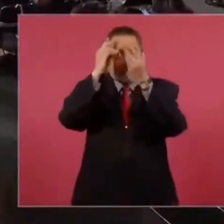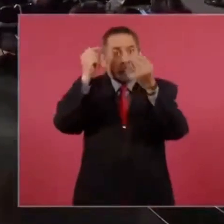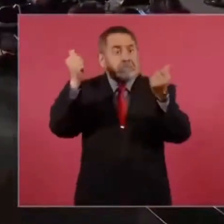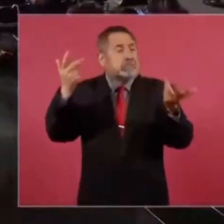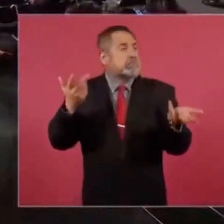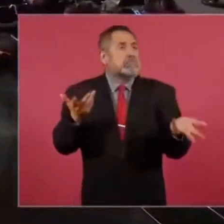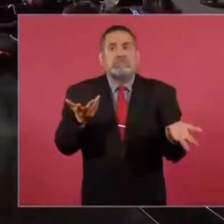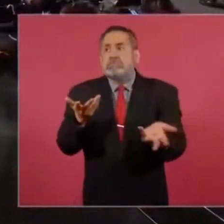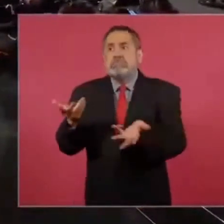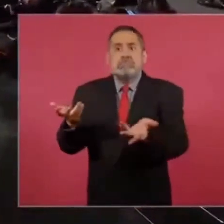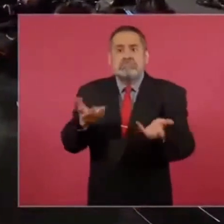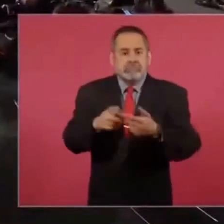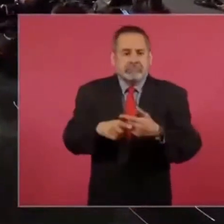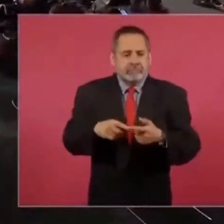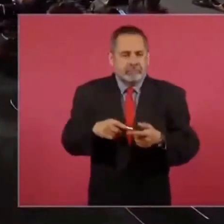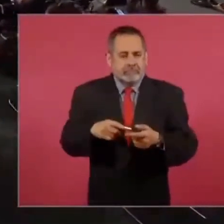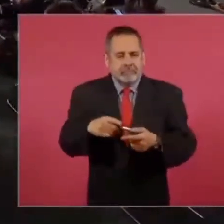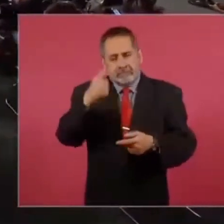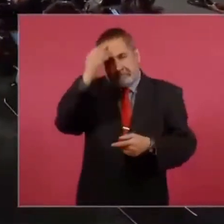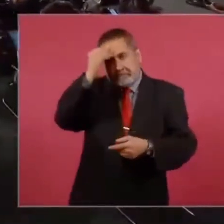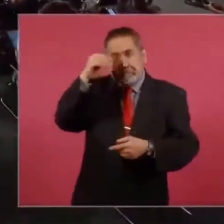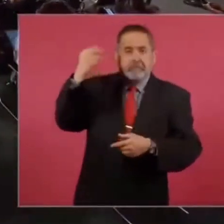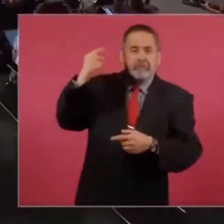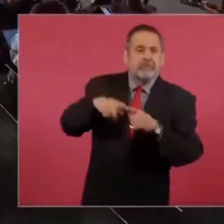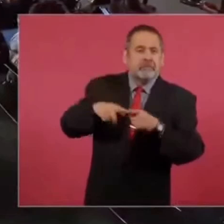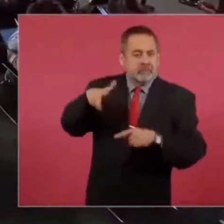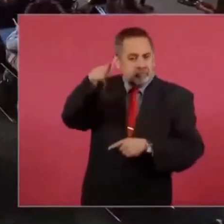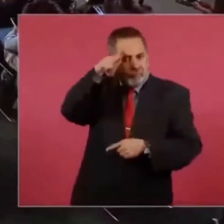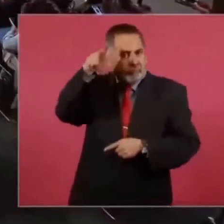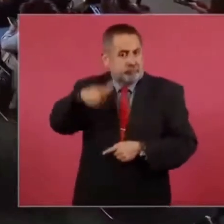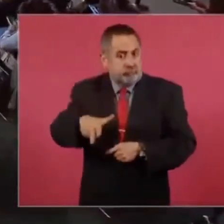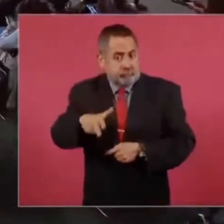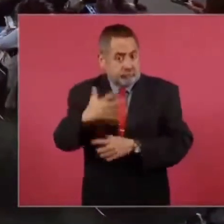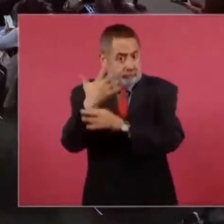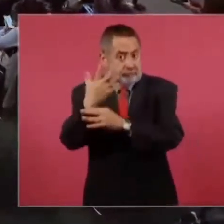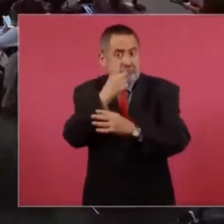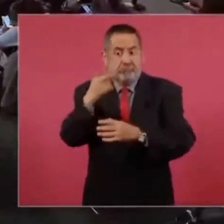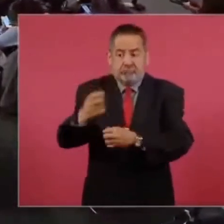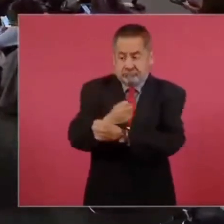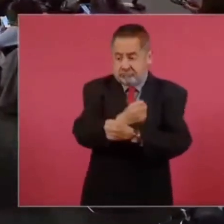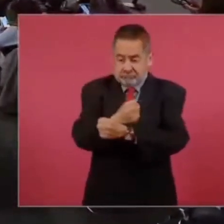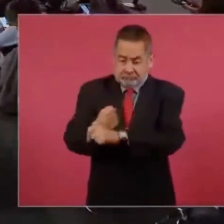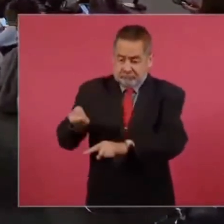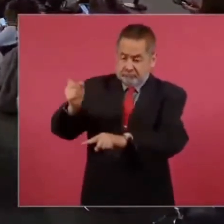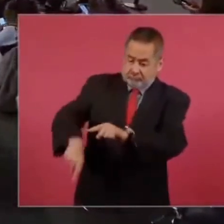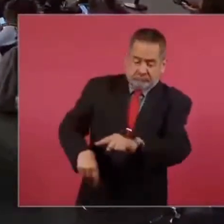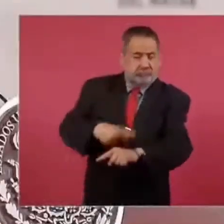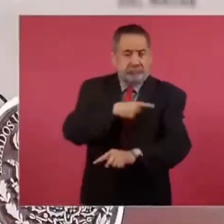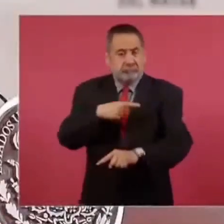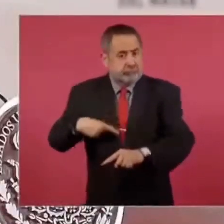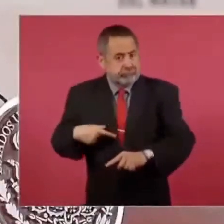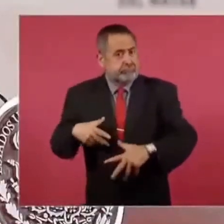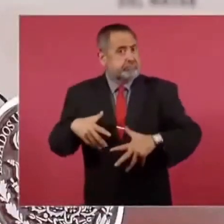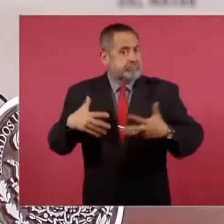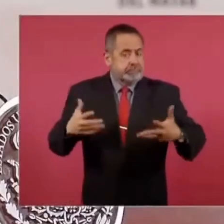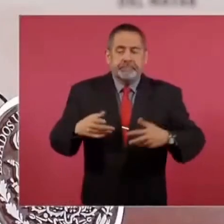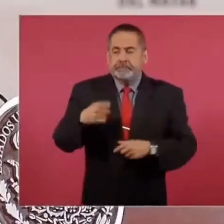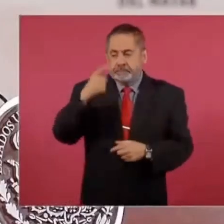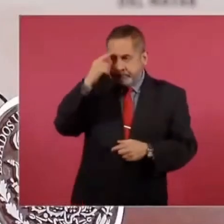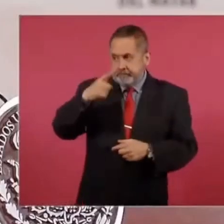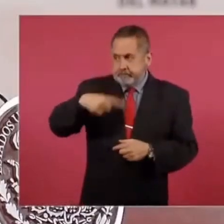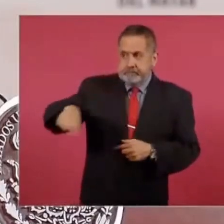de que Hidalgo proclamó la abolición de la esclavitud, para que